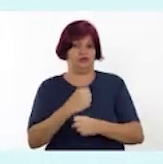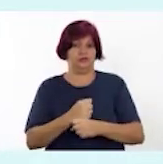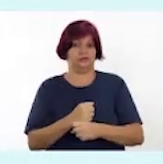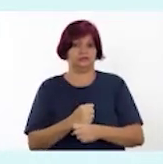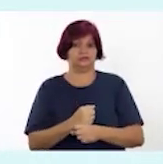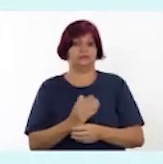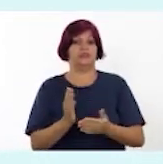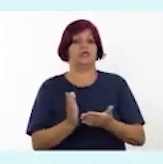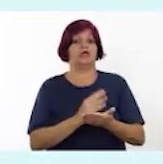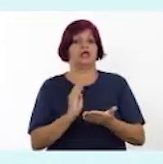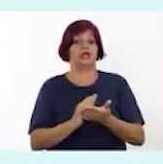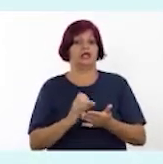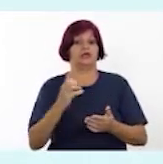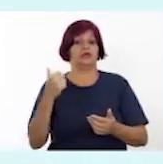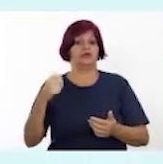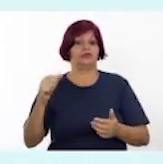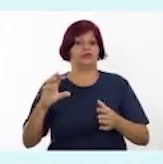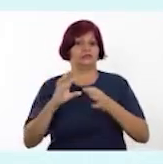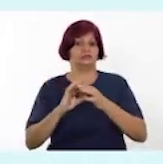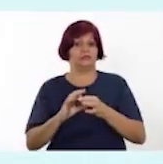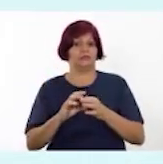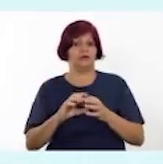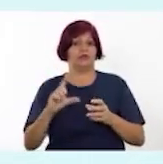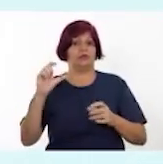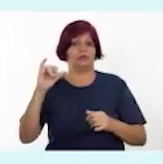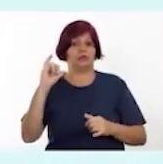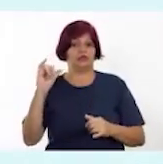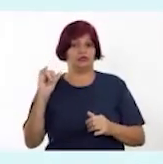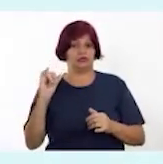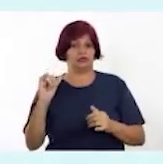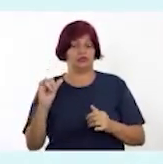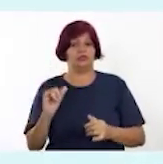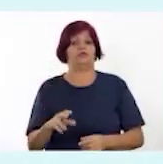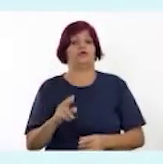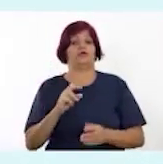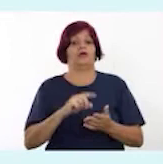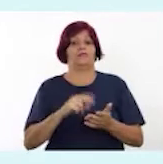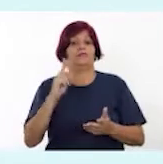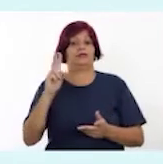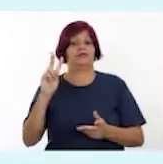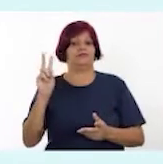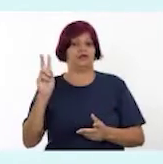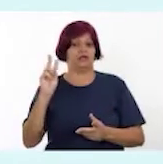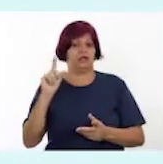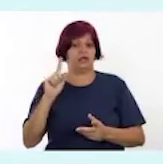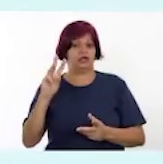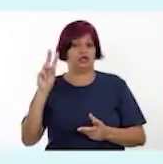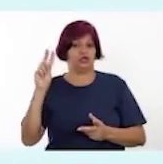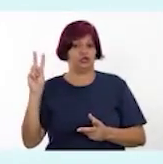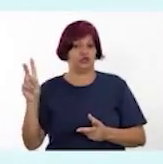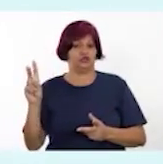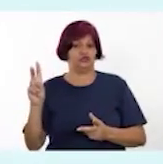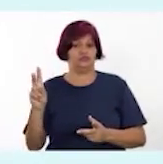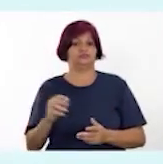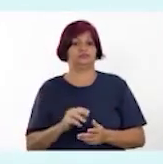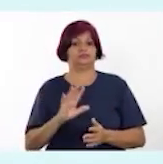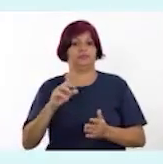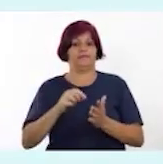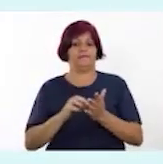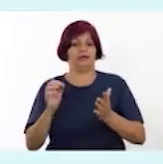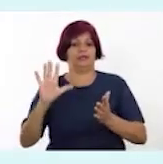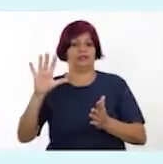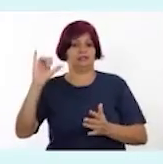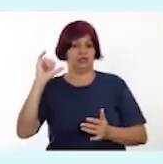es el libro de texto de décimo grado en el capítulo 1, epígrafe 12, página 59. Y el libro de texto de ejercicios y problemas